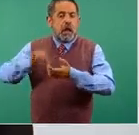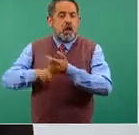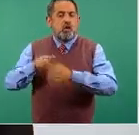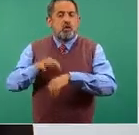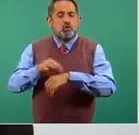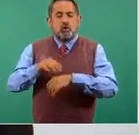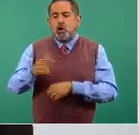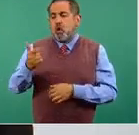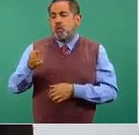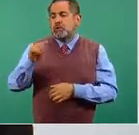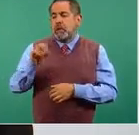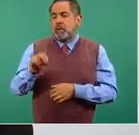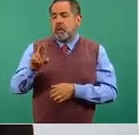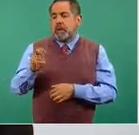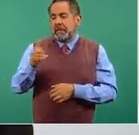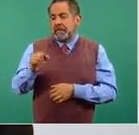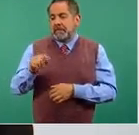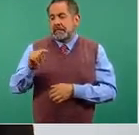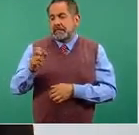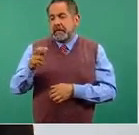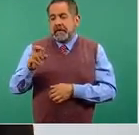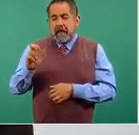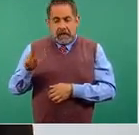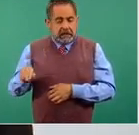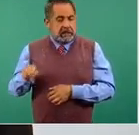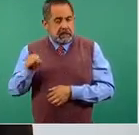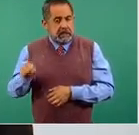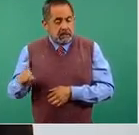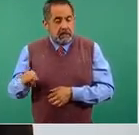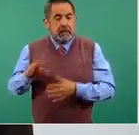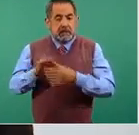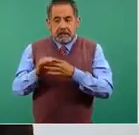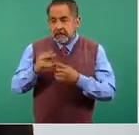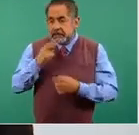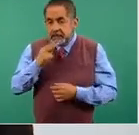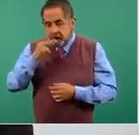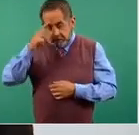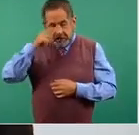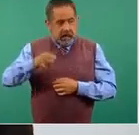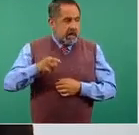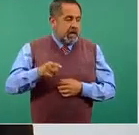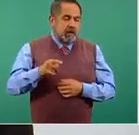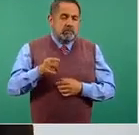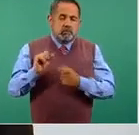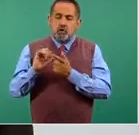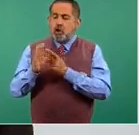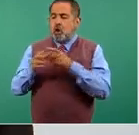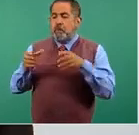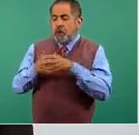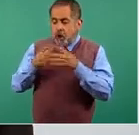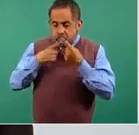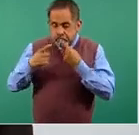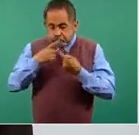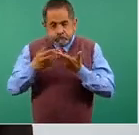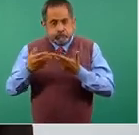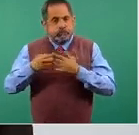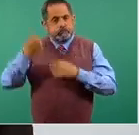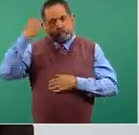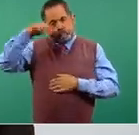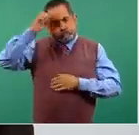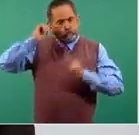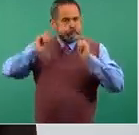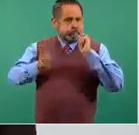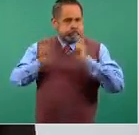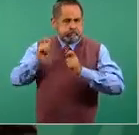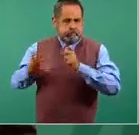doctor Gustavo Reyes Terán. Obviamente esto genera la ventaja que se puede contar en el comité con toda una serie de